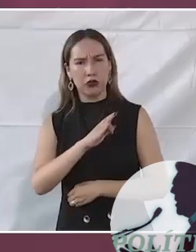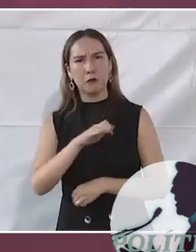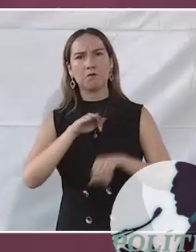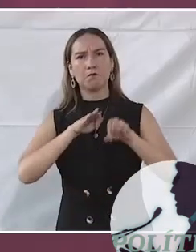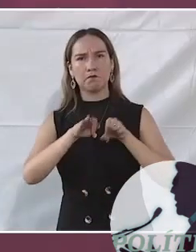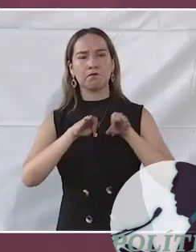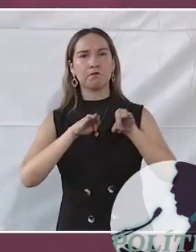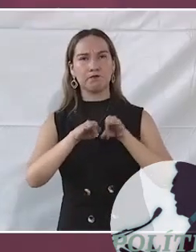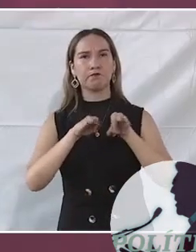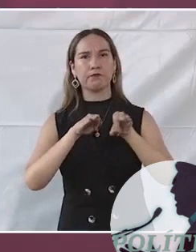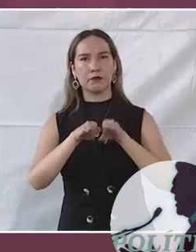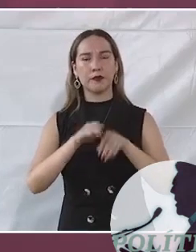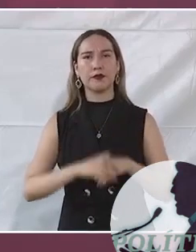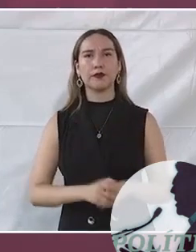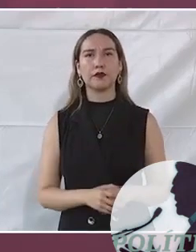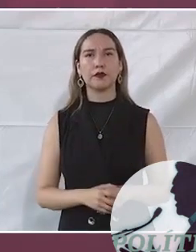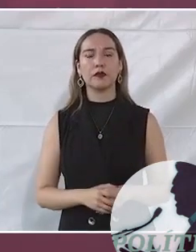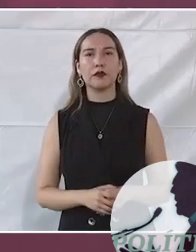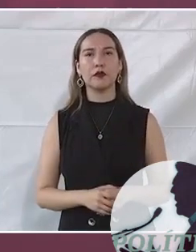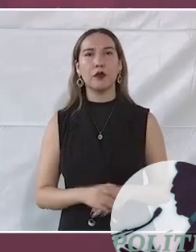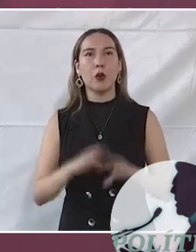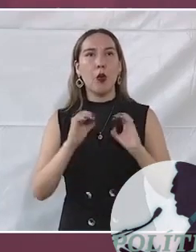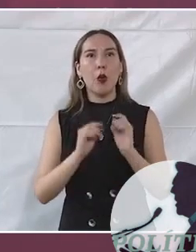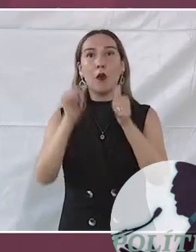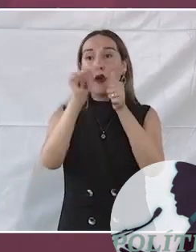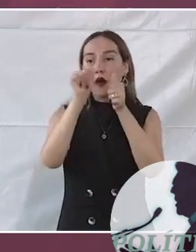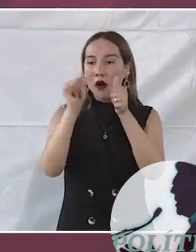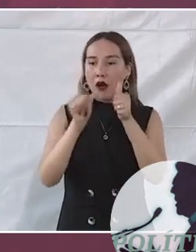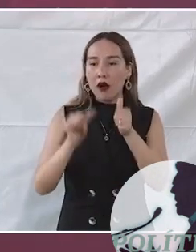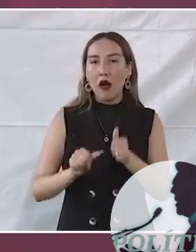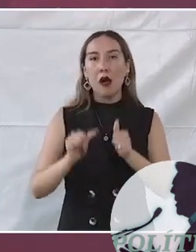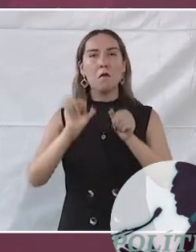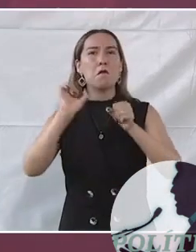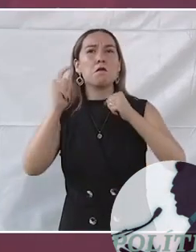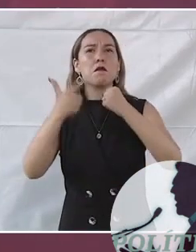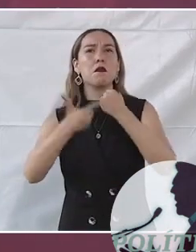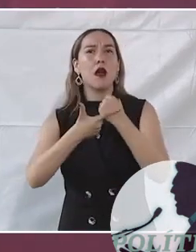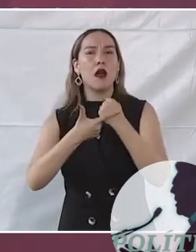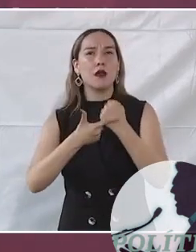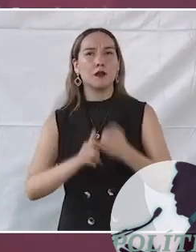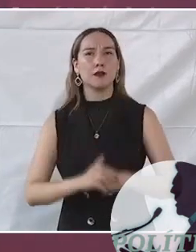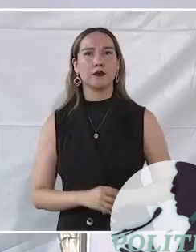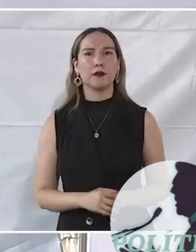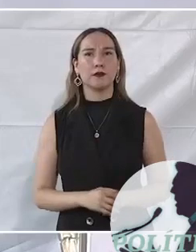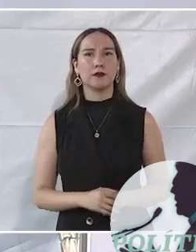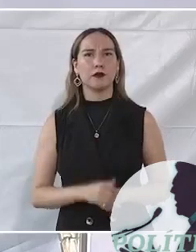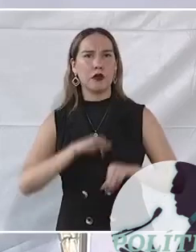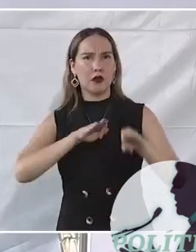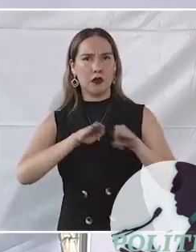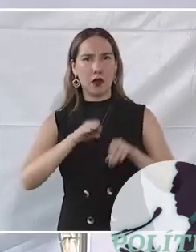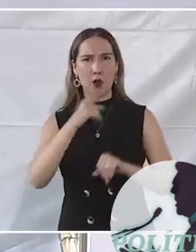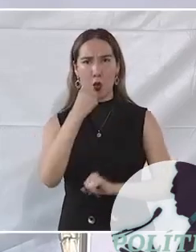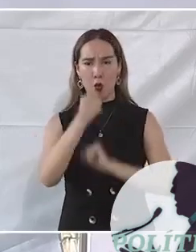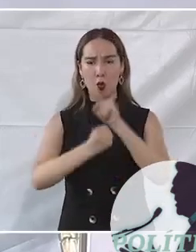en un taller de artesanía, y un año se le da